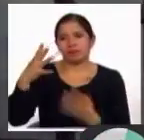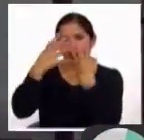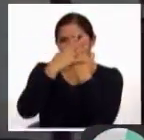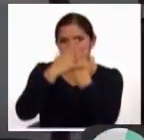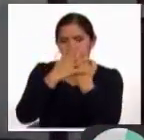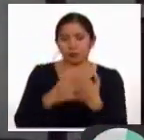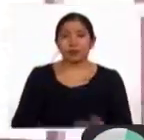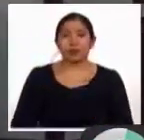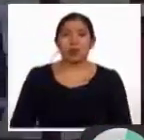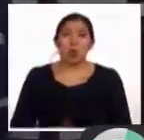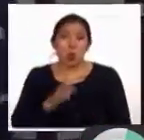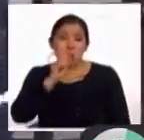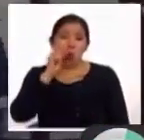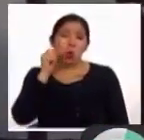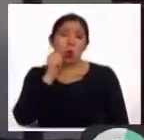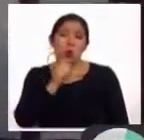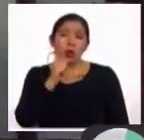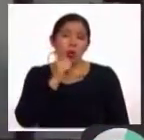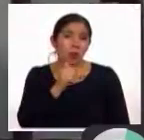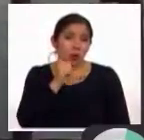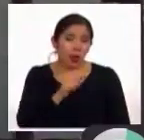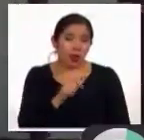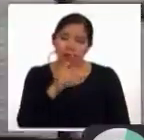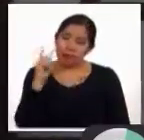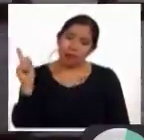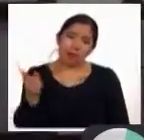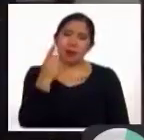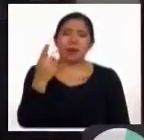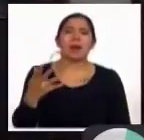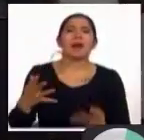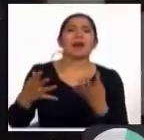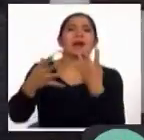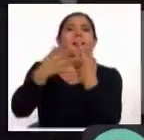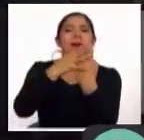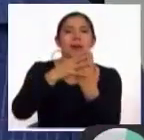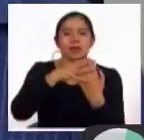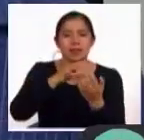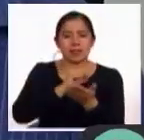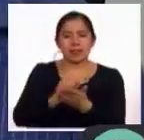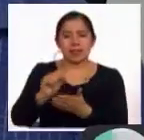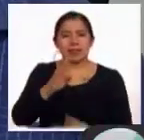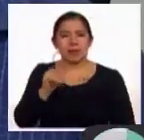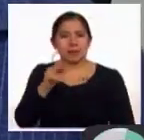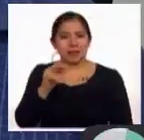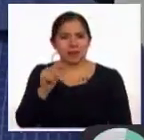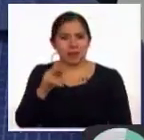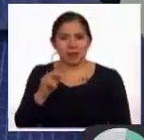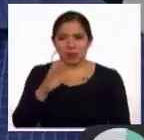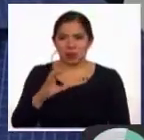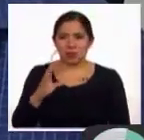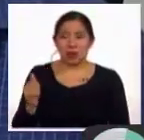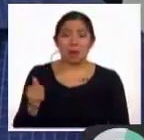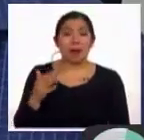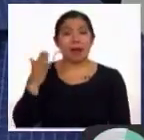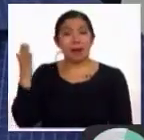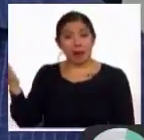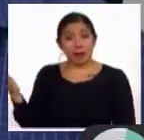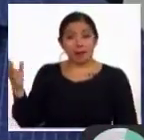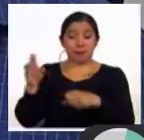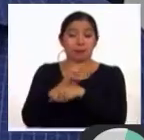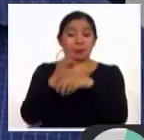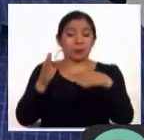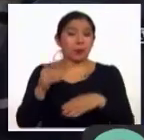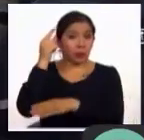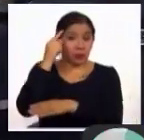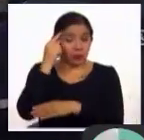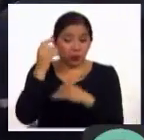La única mujer involucrada en el atraco fue remitida al reclusorio de San Sebastián. El ministro de Gobierno, Carlos Romero, confirmó la mañana